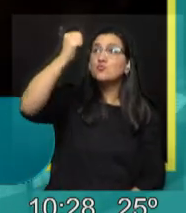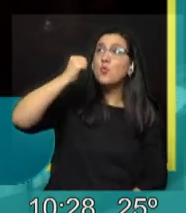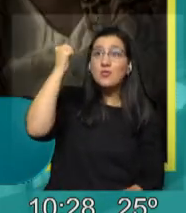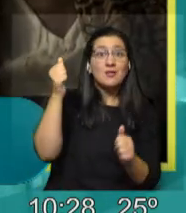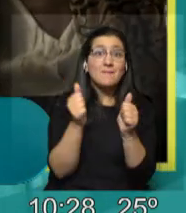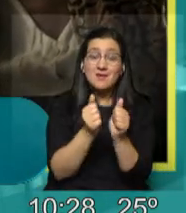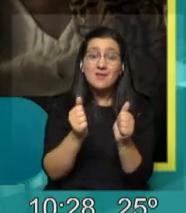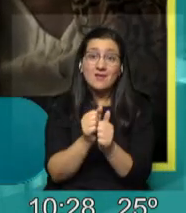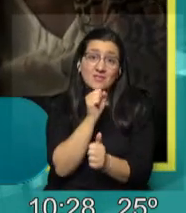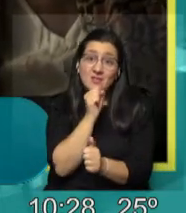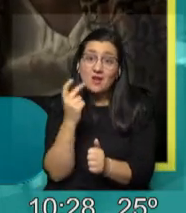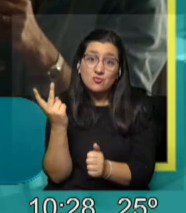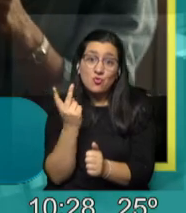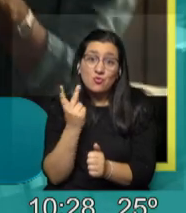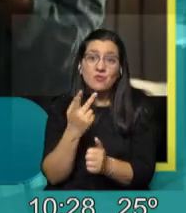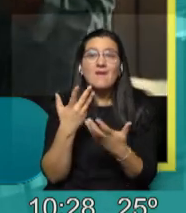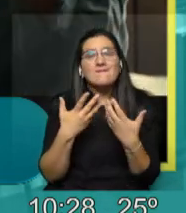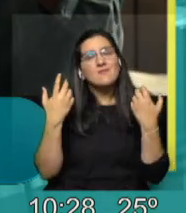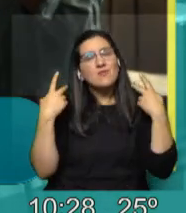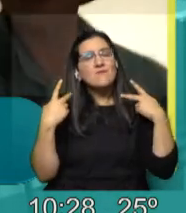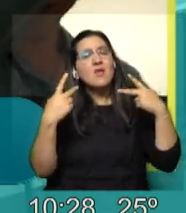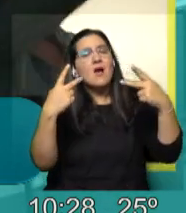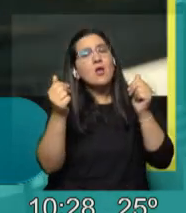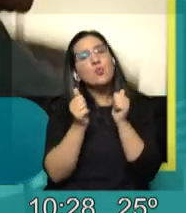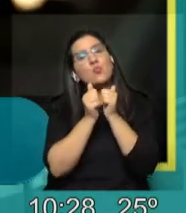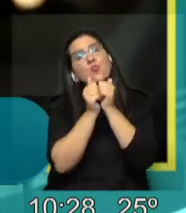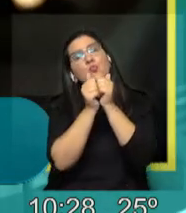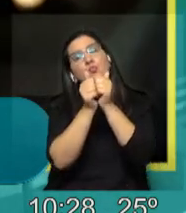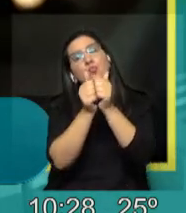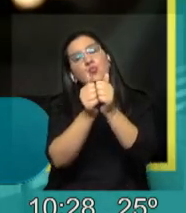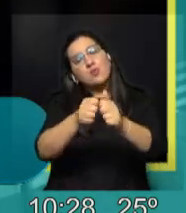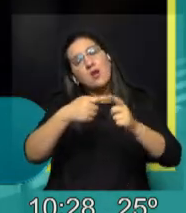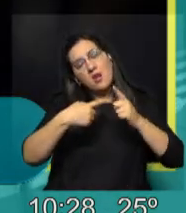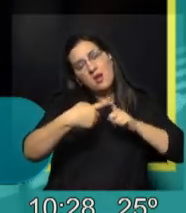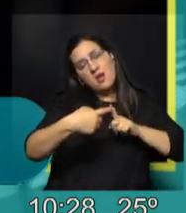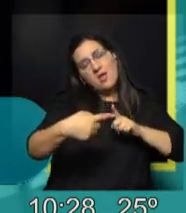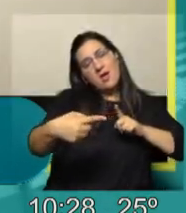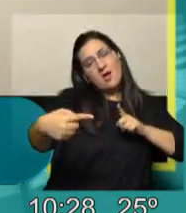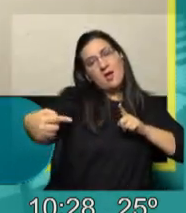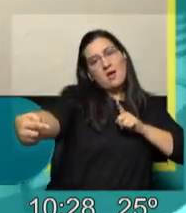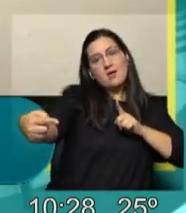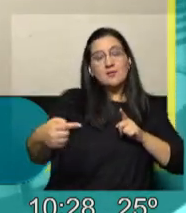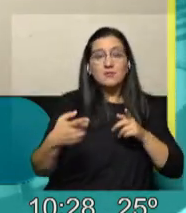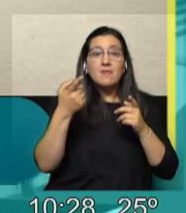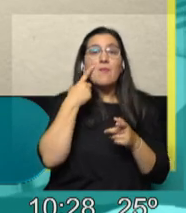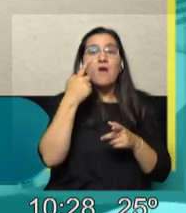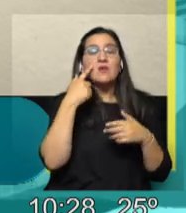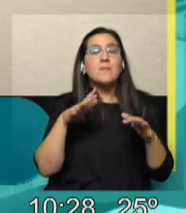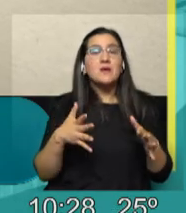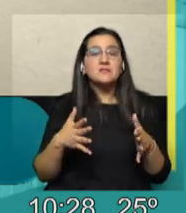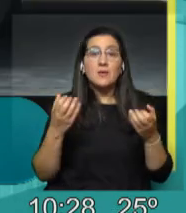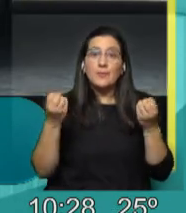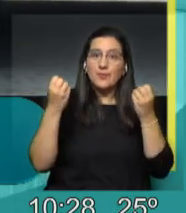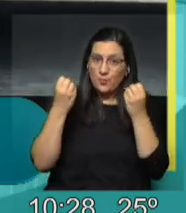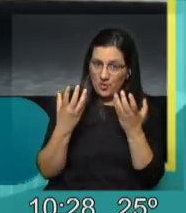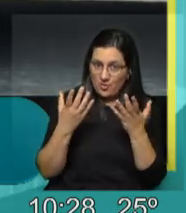pareja veterana de decir, bueno, vamos a hacer un viaje de carretera, un road trip bien largo y ver qué pasa. El asunto es